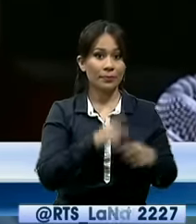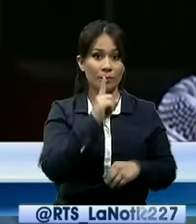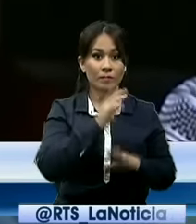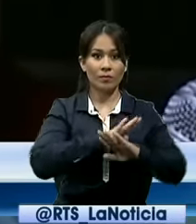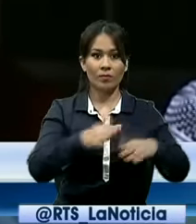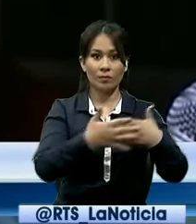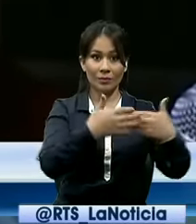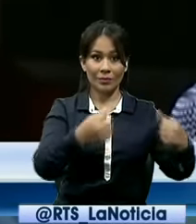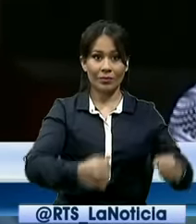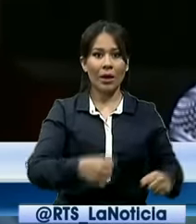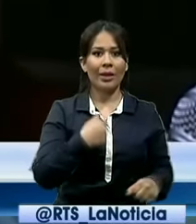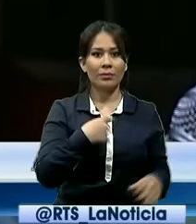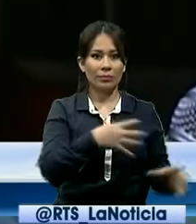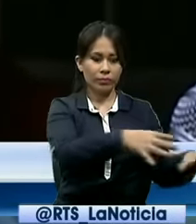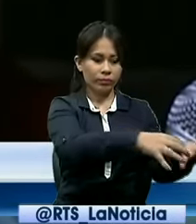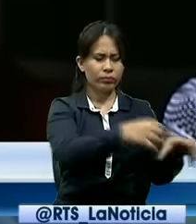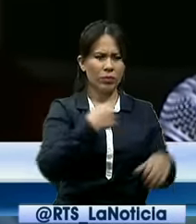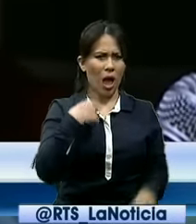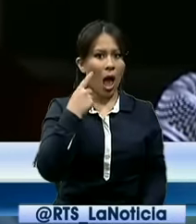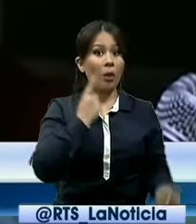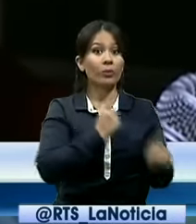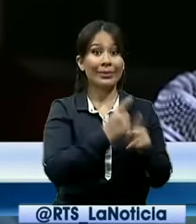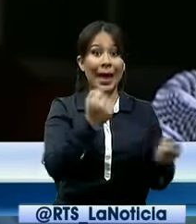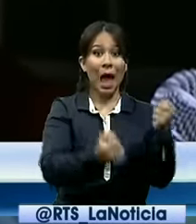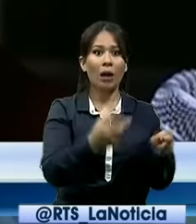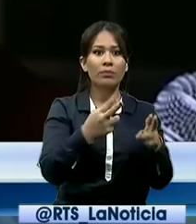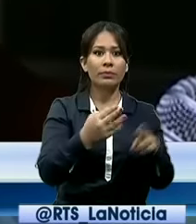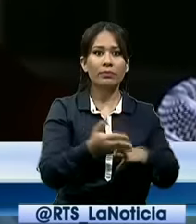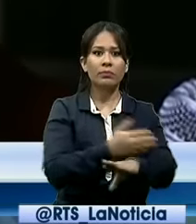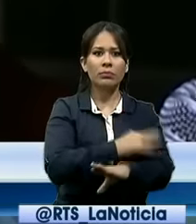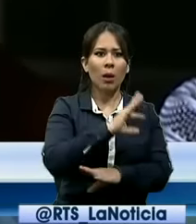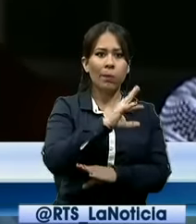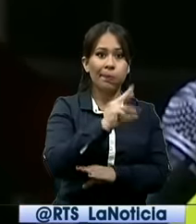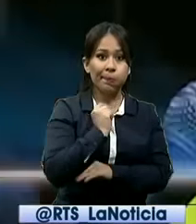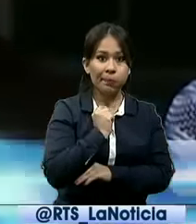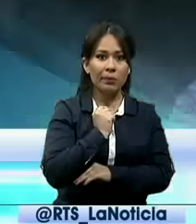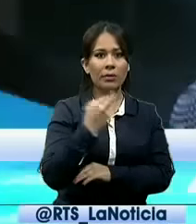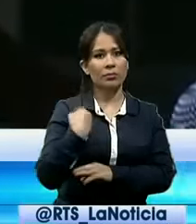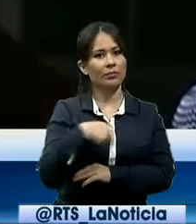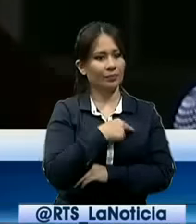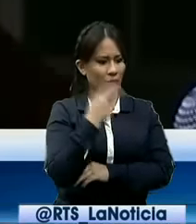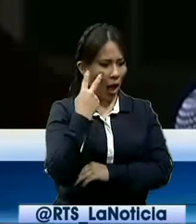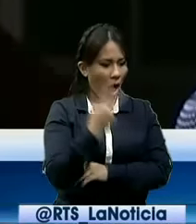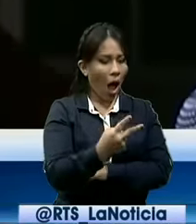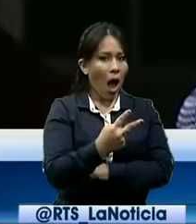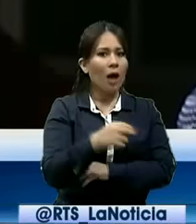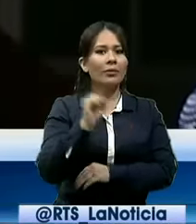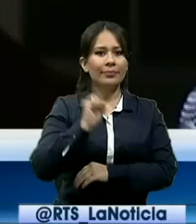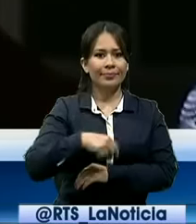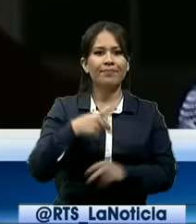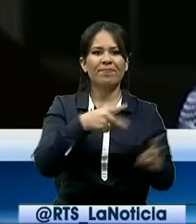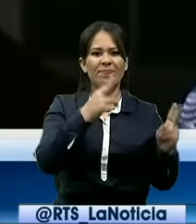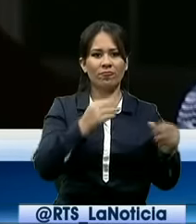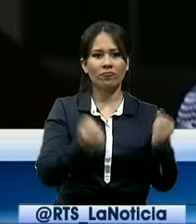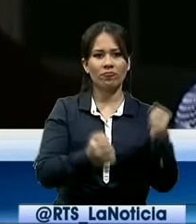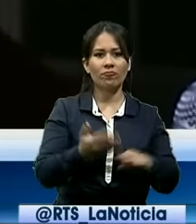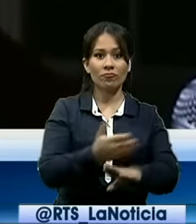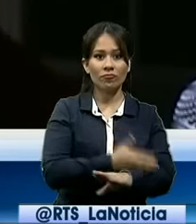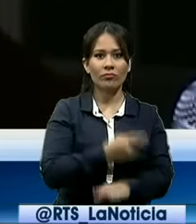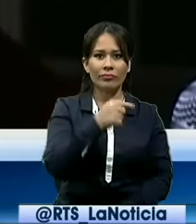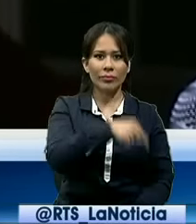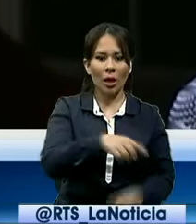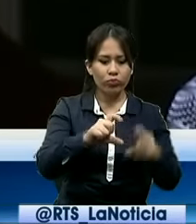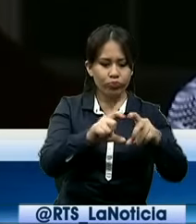retenido hace 3 semanas en una operación realizada dentro de este gran caso. Además de esto, se